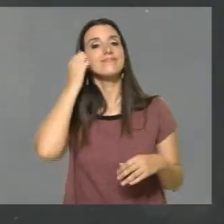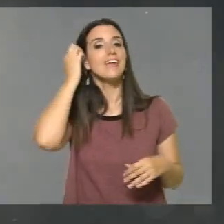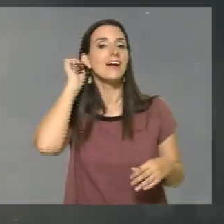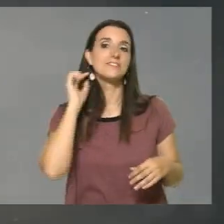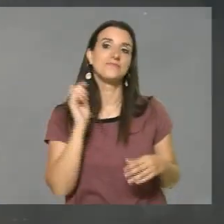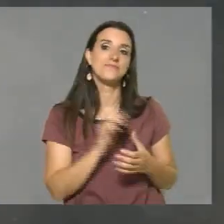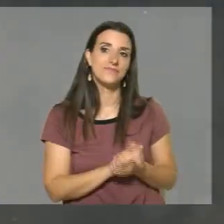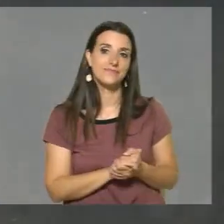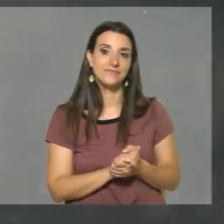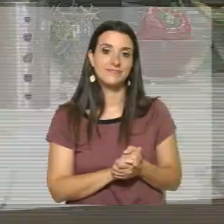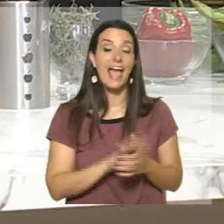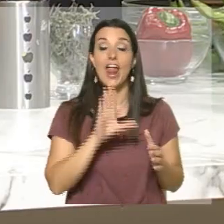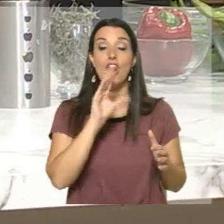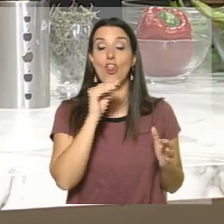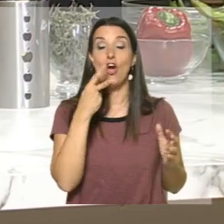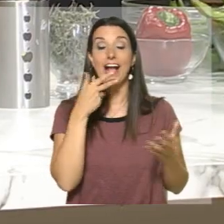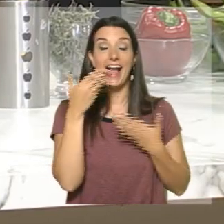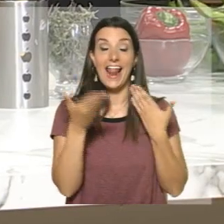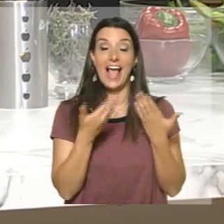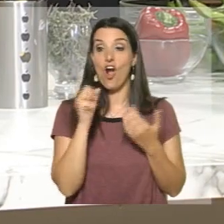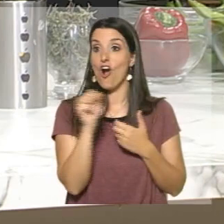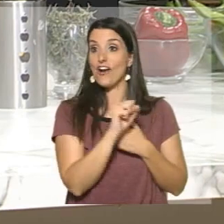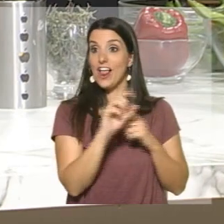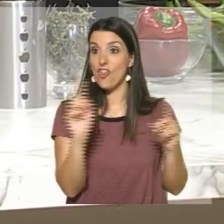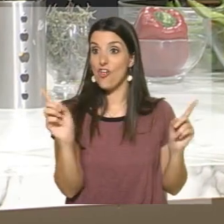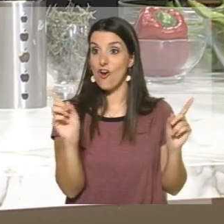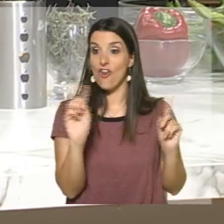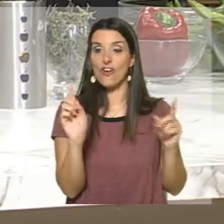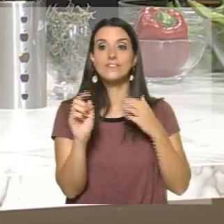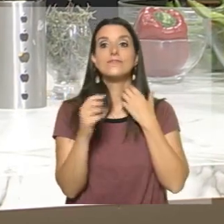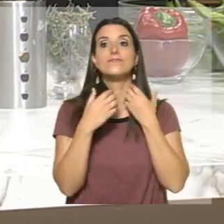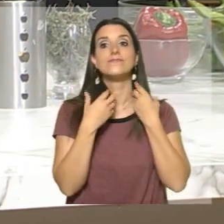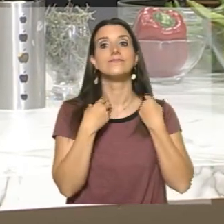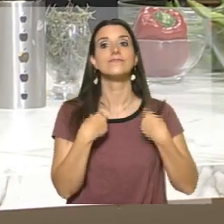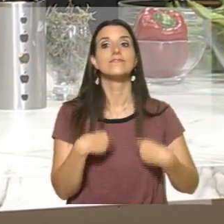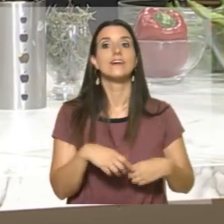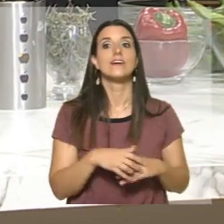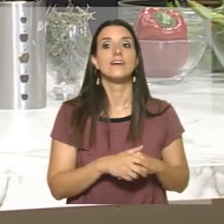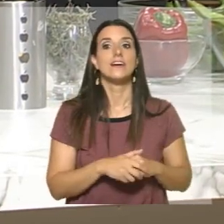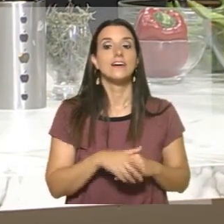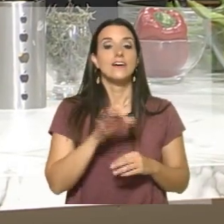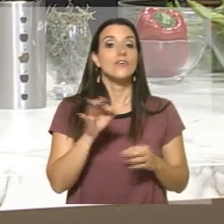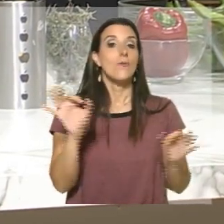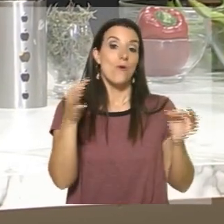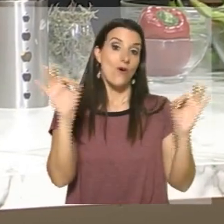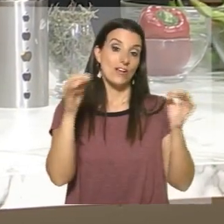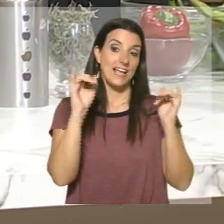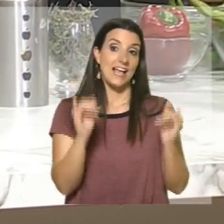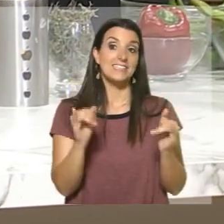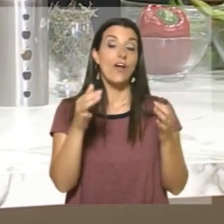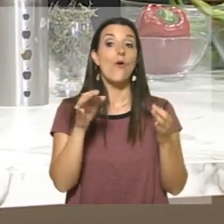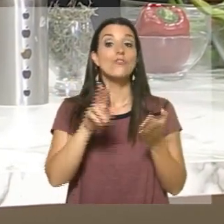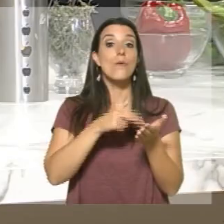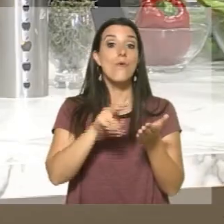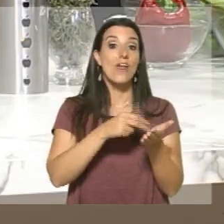alma enamorada. No canto, karaoke no, hoy no. Me gusta hoy no igual, es karaoke. La cocina va con la música. Sí. Y ahí vamos con el